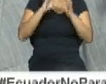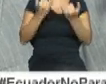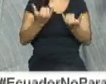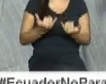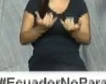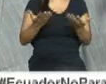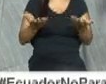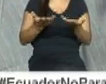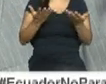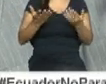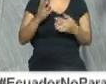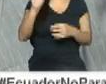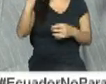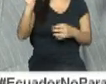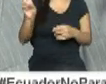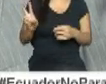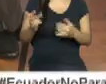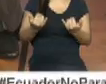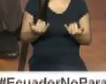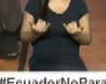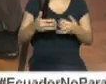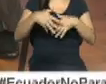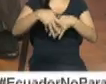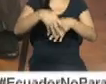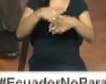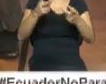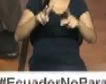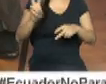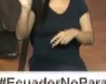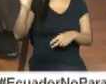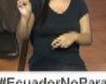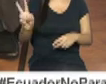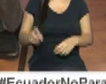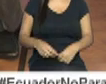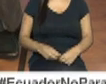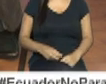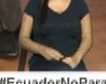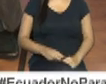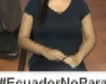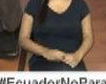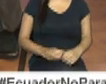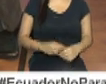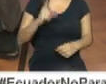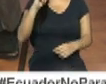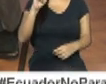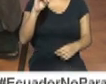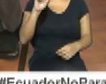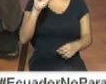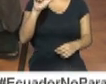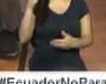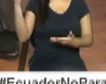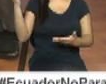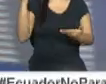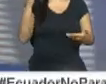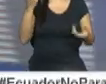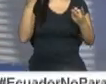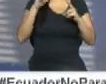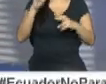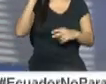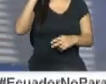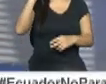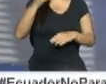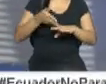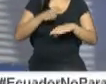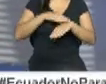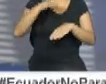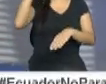momento a Venezuela. Eso vamos a hablar, profundizar un poquito más adelante. Daniel, bienvenido a nuestro programa y su punto de vista también respecto a